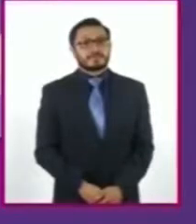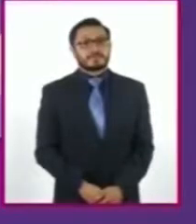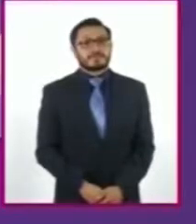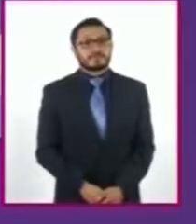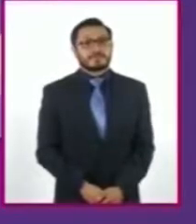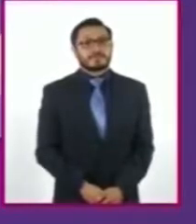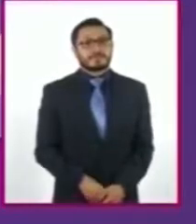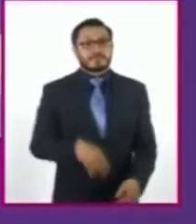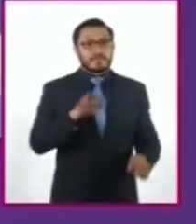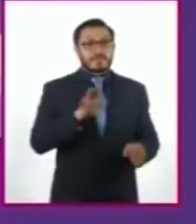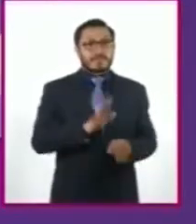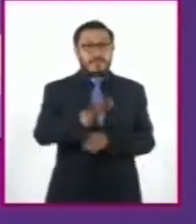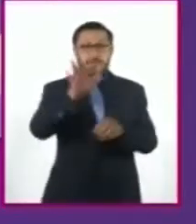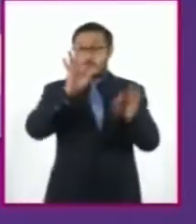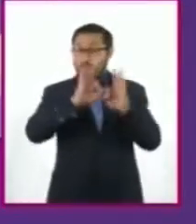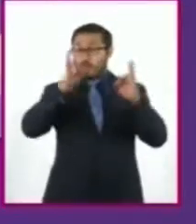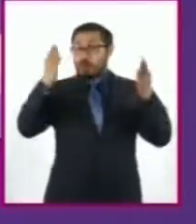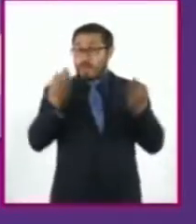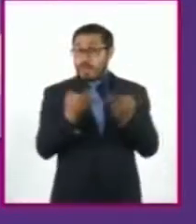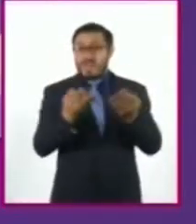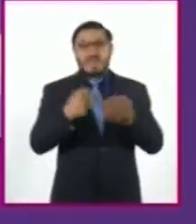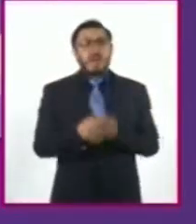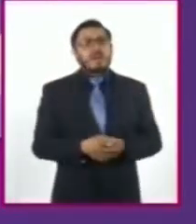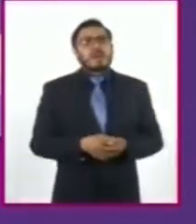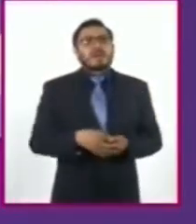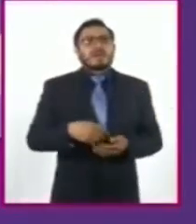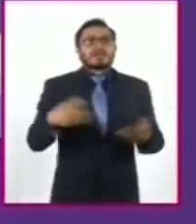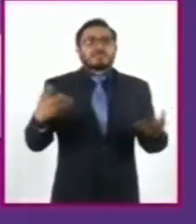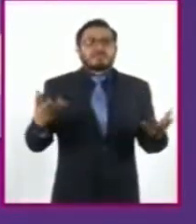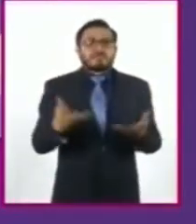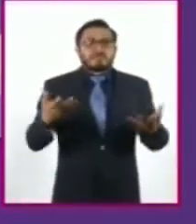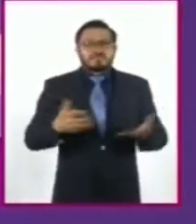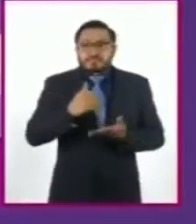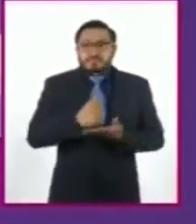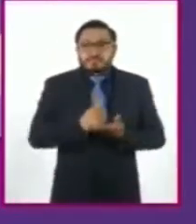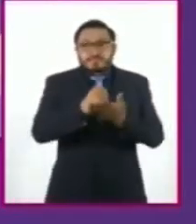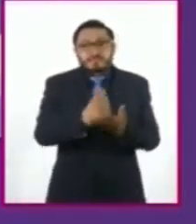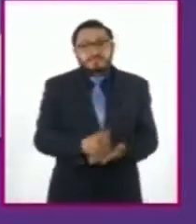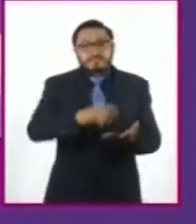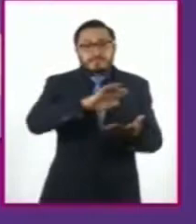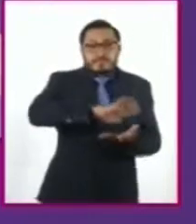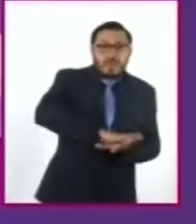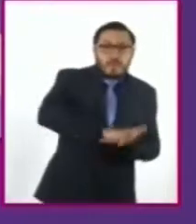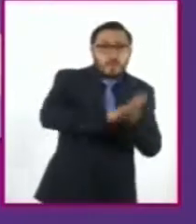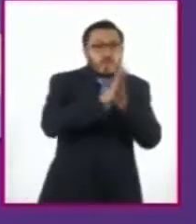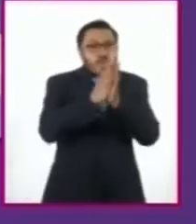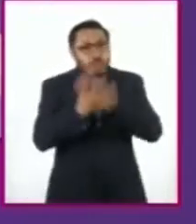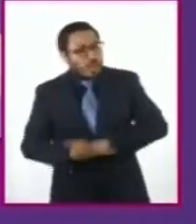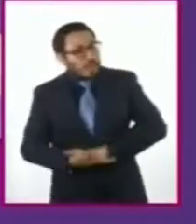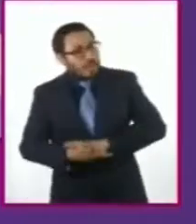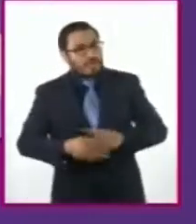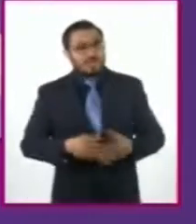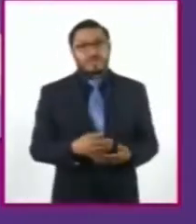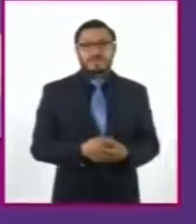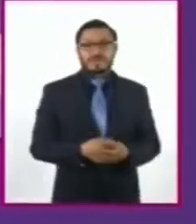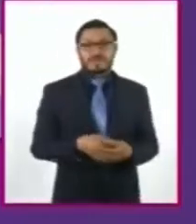¿Qué estrategias podrían contribuir a hacer realidad tus planes?